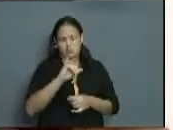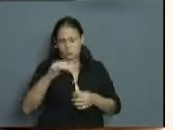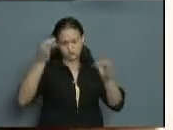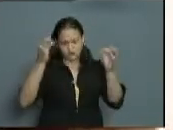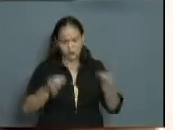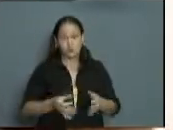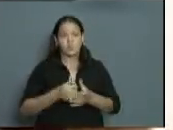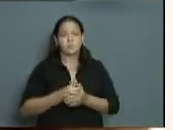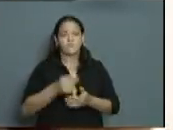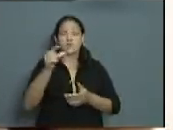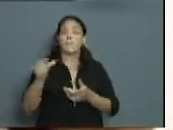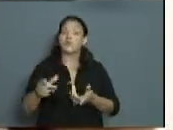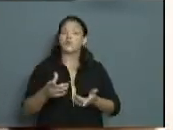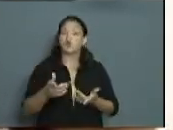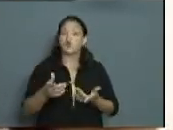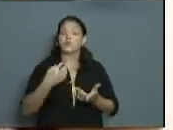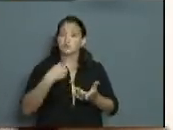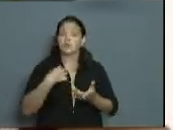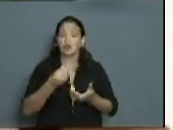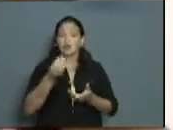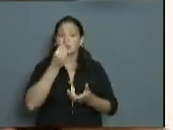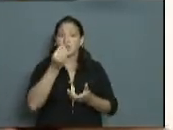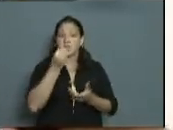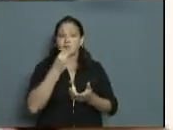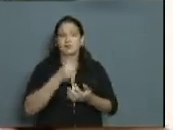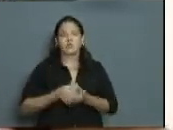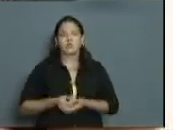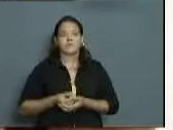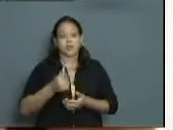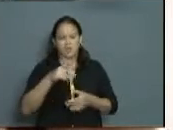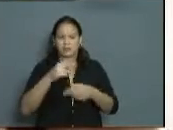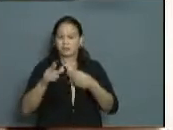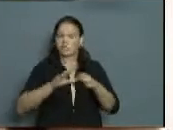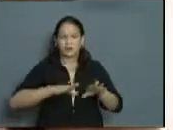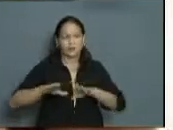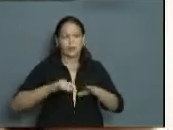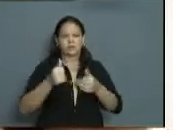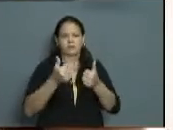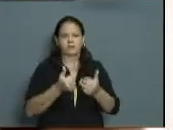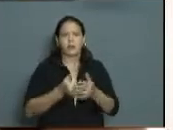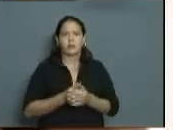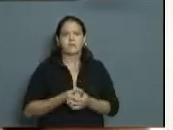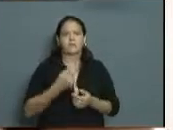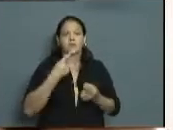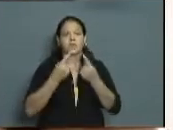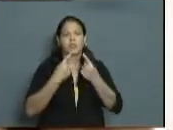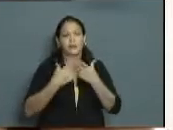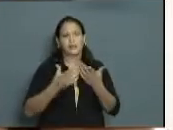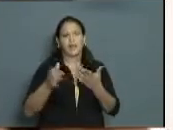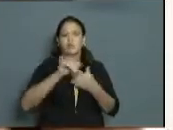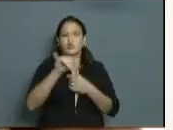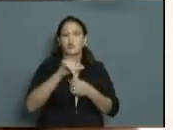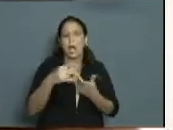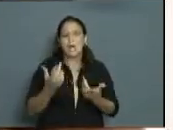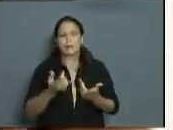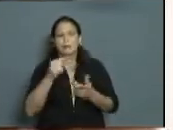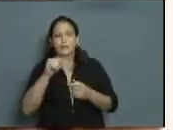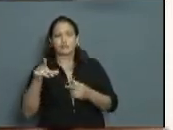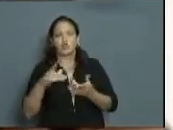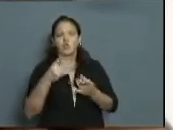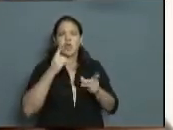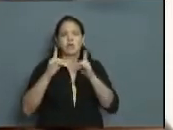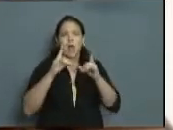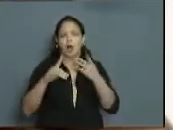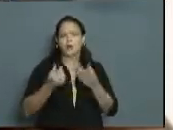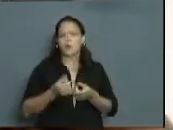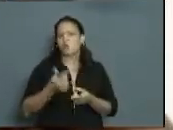que los pacientes tengan los alimentos y aquí se realiza con calidad. Nosotros entrevistamos, los médicos y el personal de enfermería